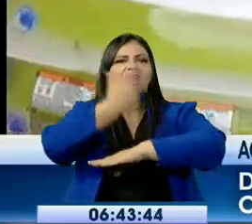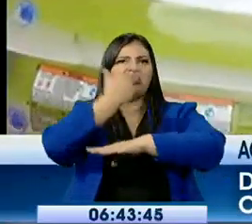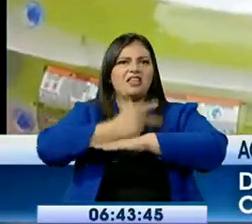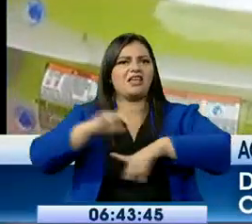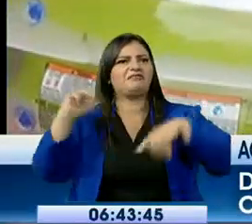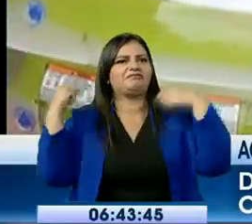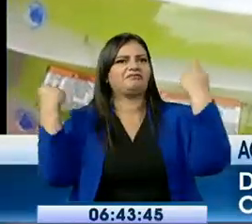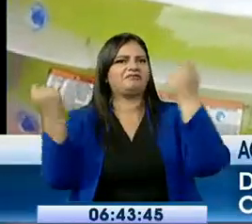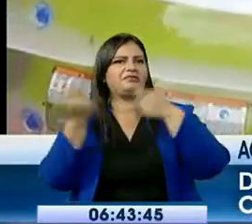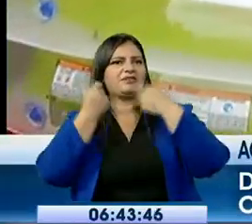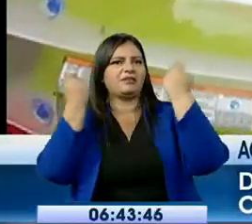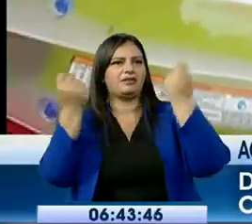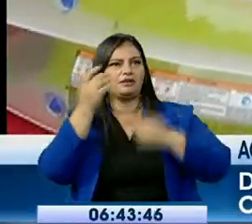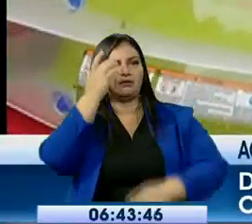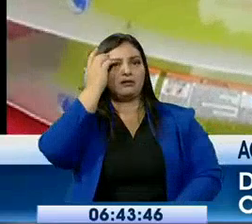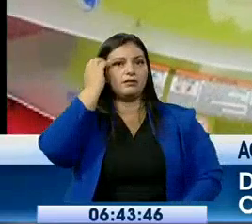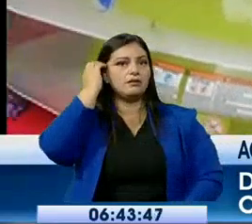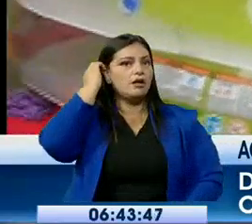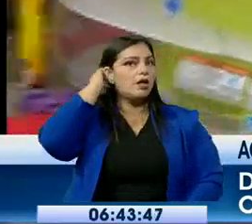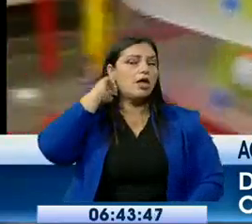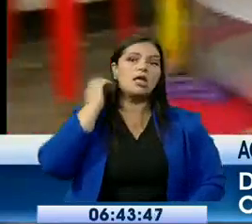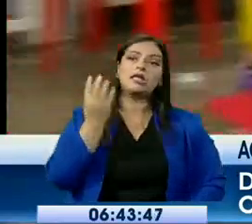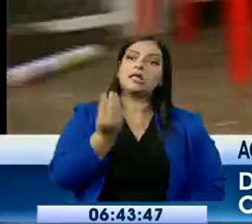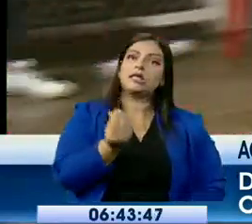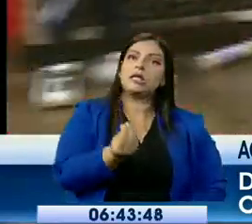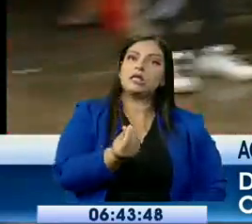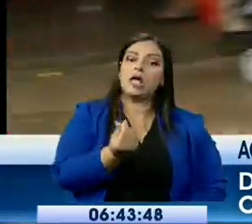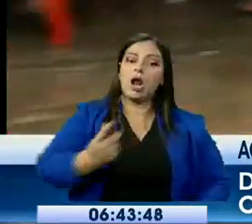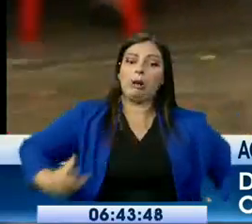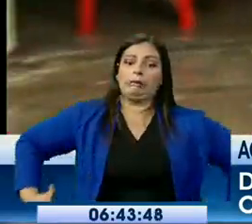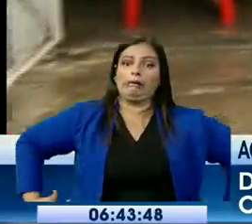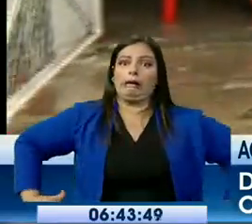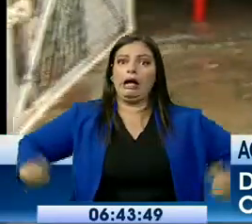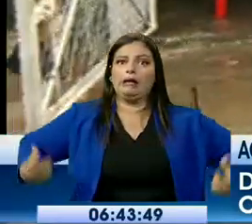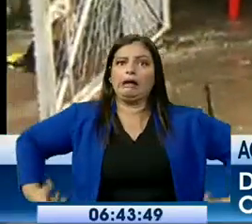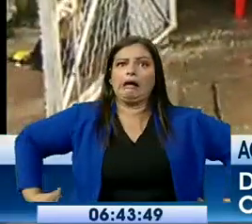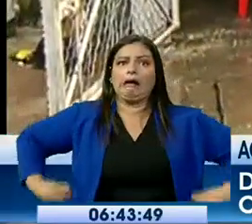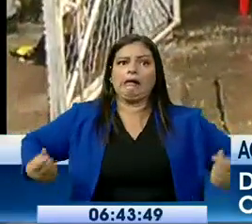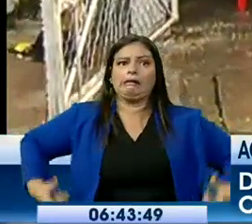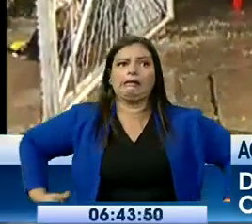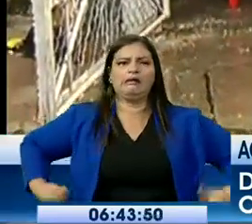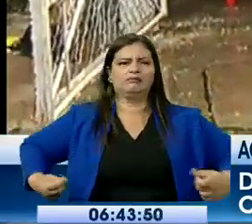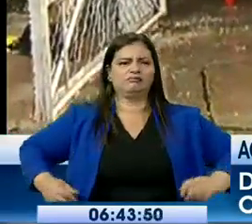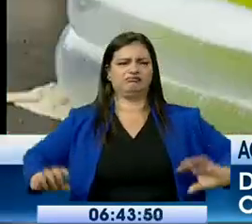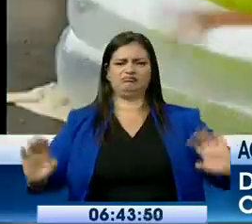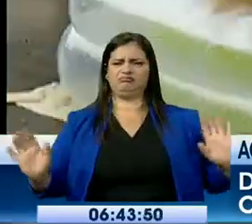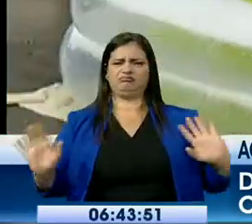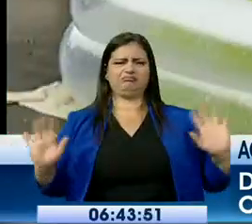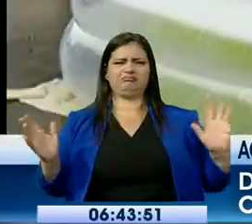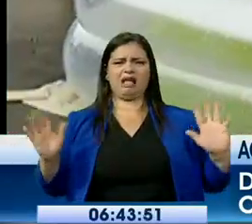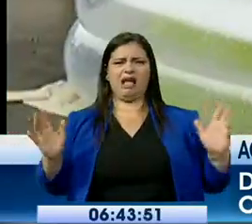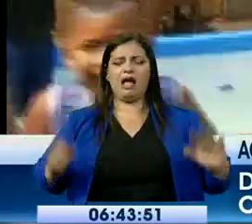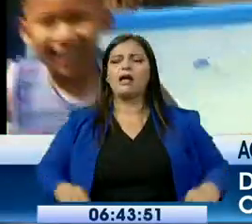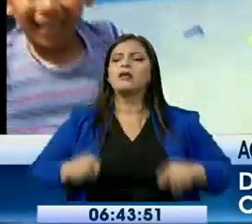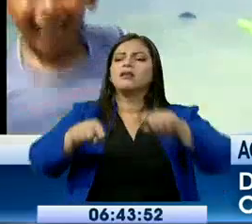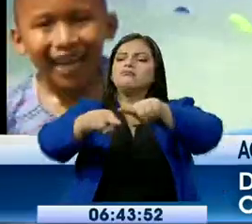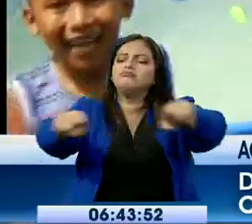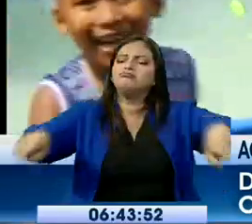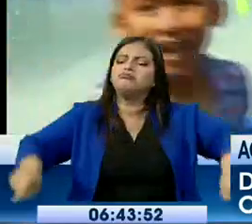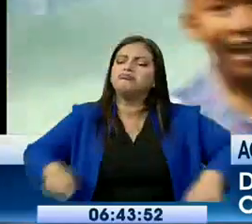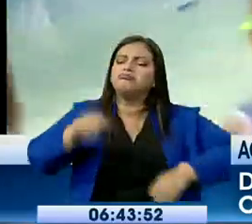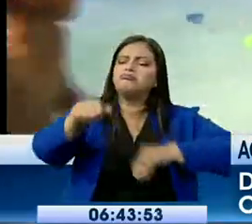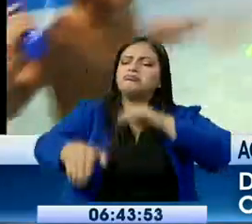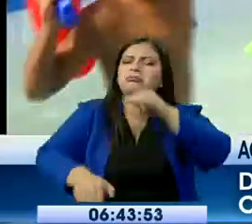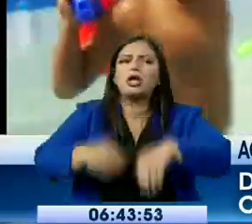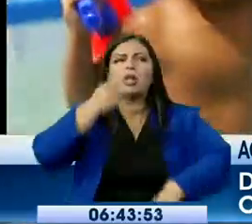gastar mucho dinero y realmente sin alejarse de casa, niños chapoteando de felicidad era el panorama que se repetía en algunas zonas